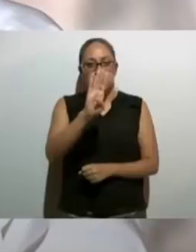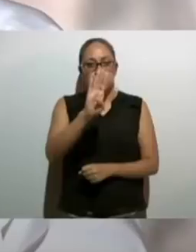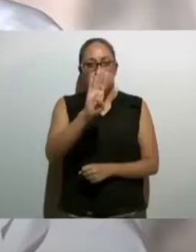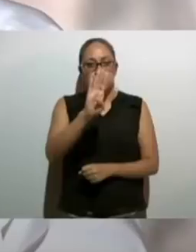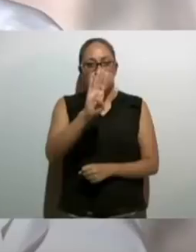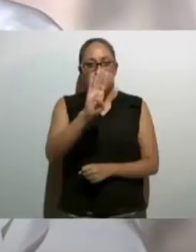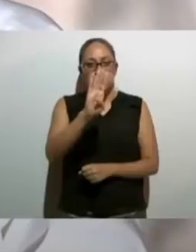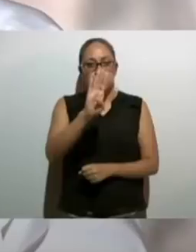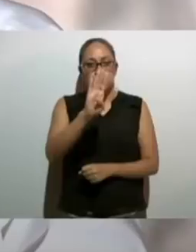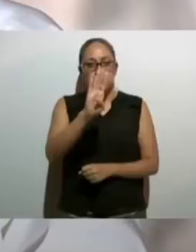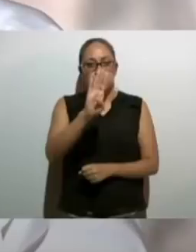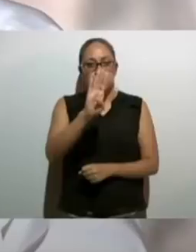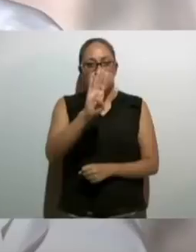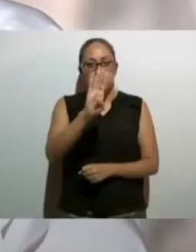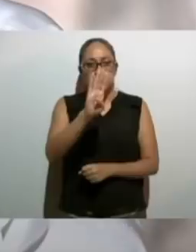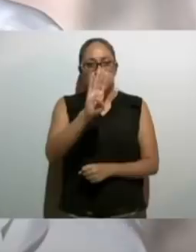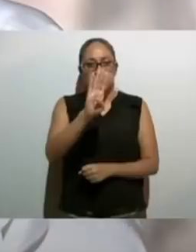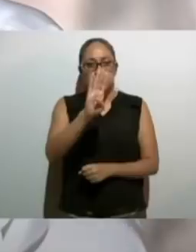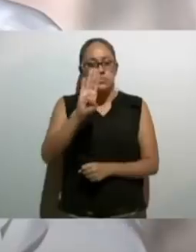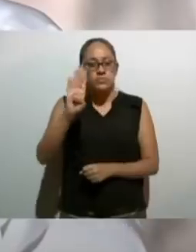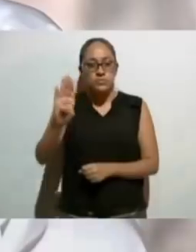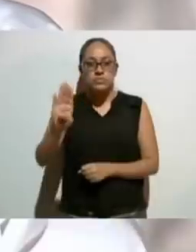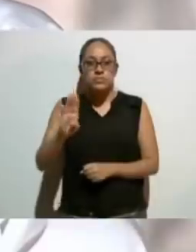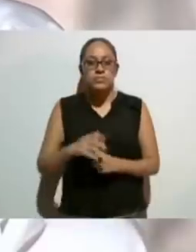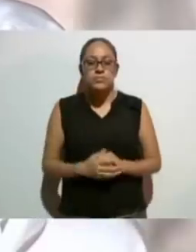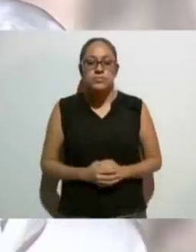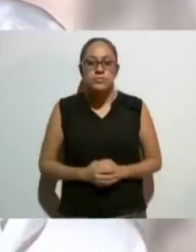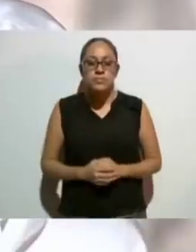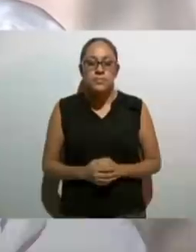mejor dicho. ¿Qué respondió el presidente?